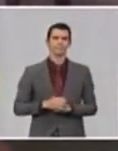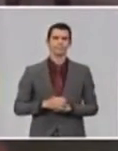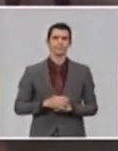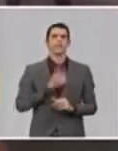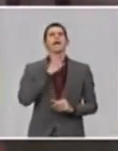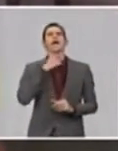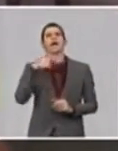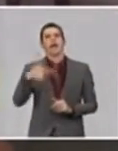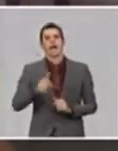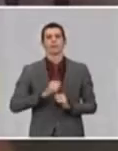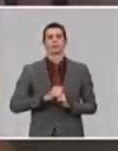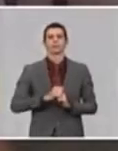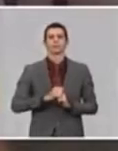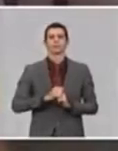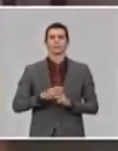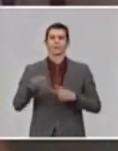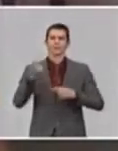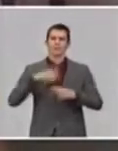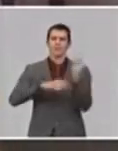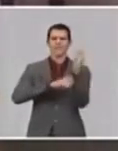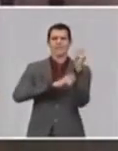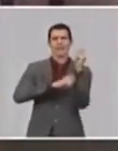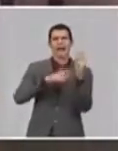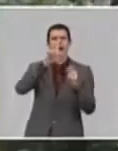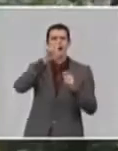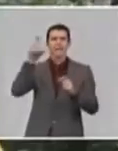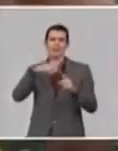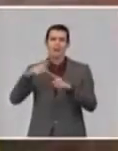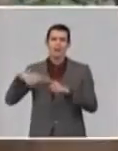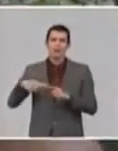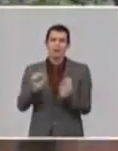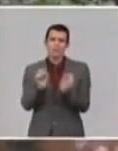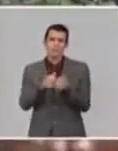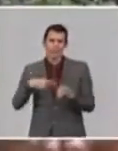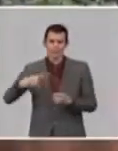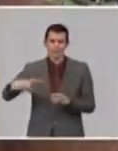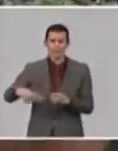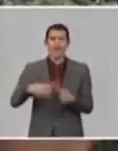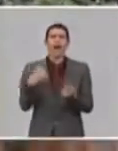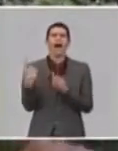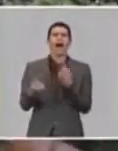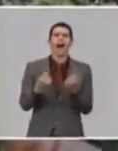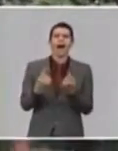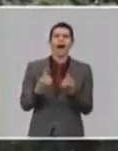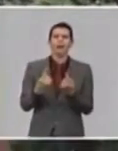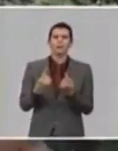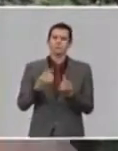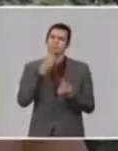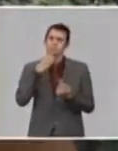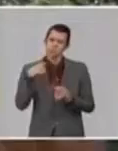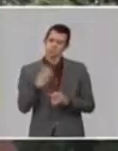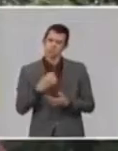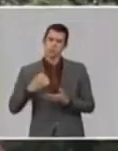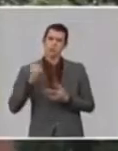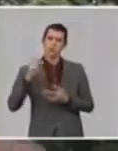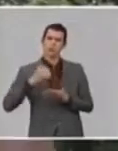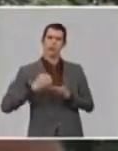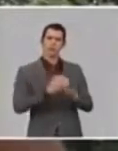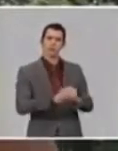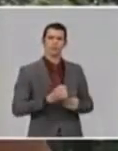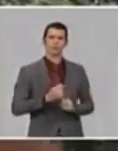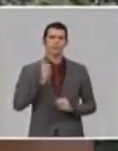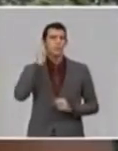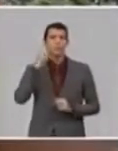a ese mami a traerme el pan, esa serie de cosas. Donde me necesiten, yo estoy ahí. Ir a casa de los